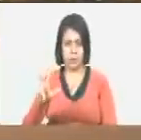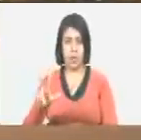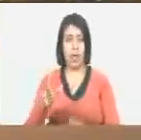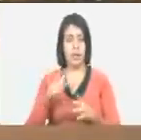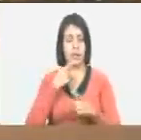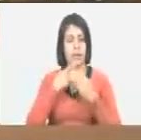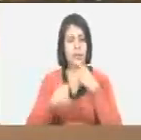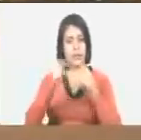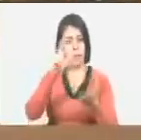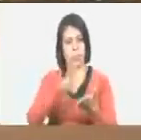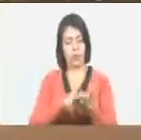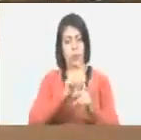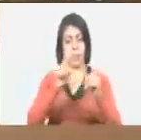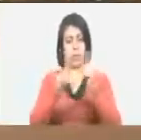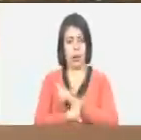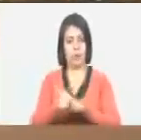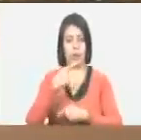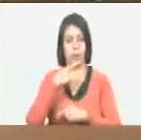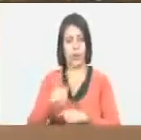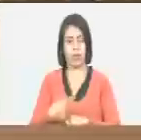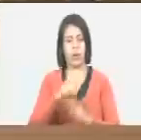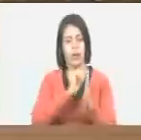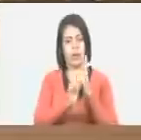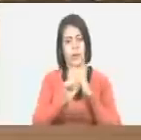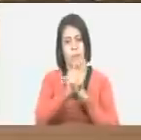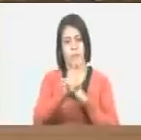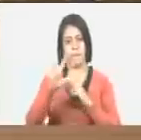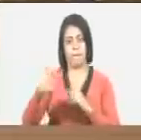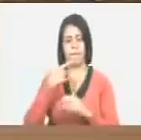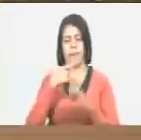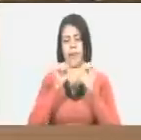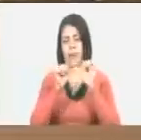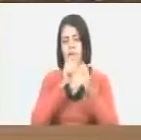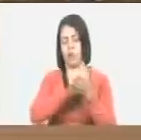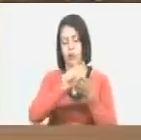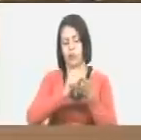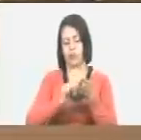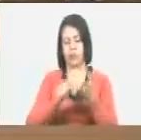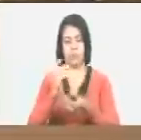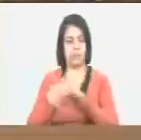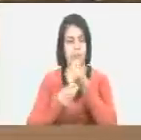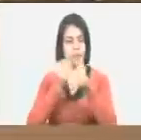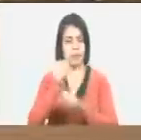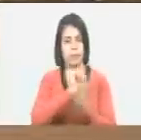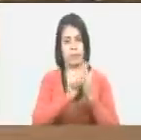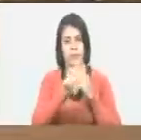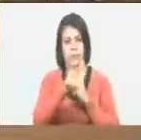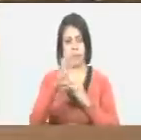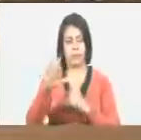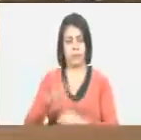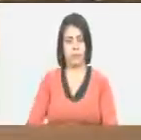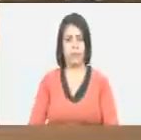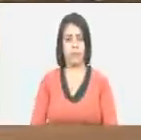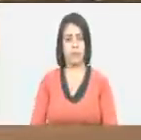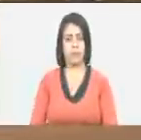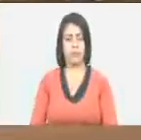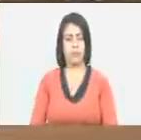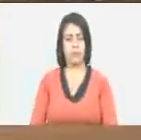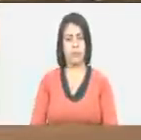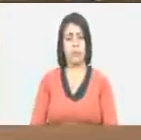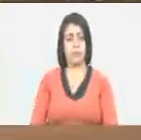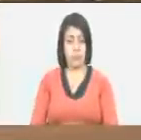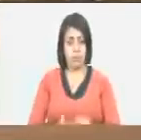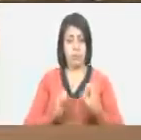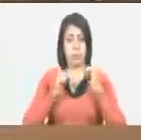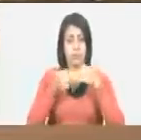Se propone aprobar con modificaciones el contenido del artículo 25, quedando redactado de la siguiente manera. Artículo 25. Desde